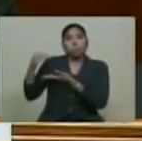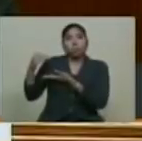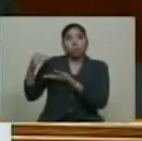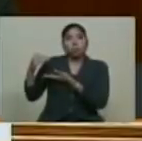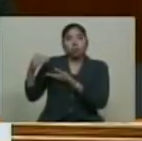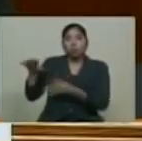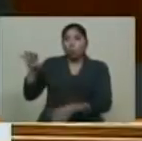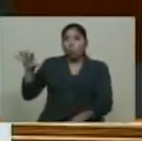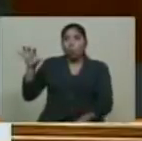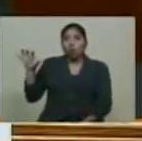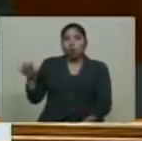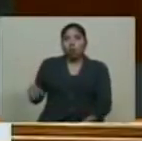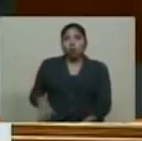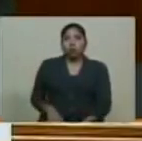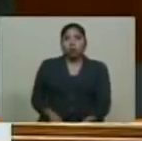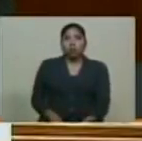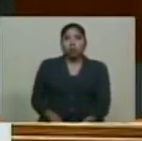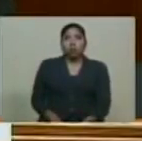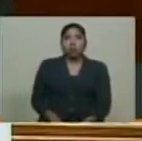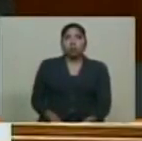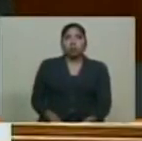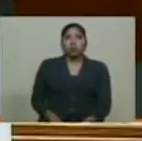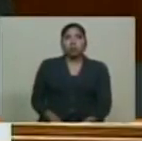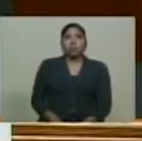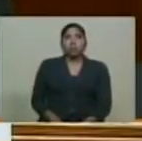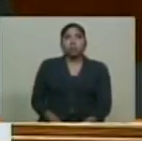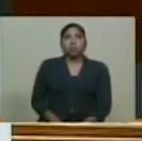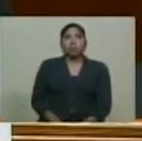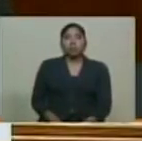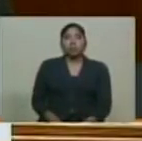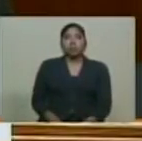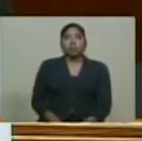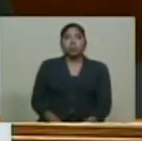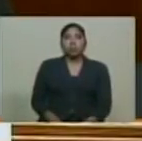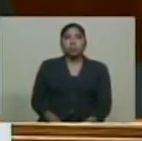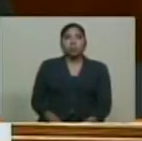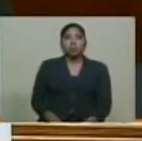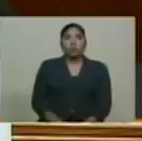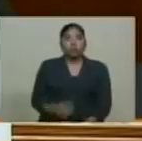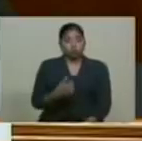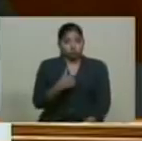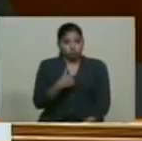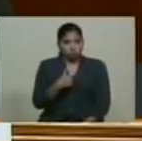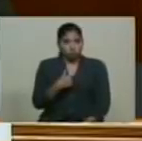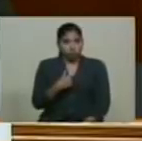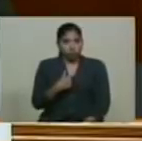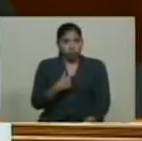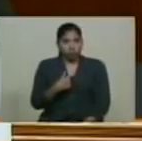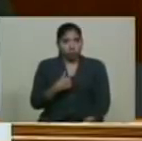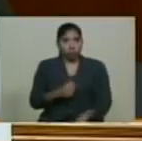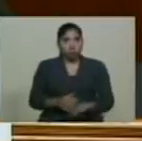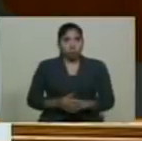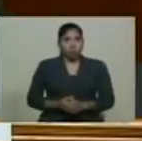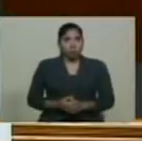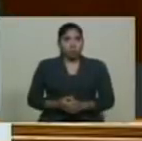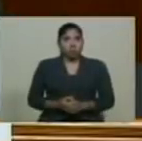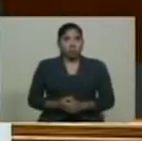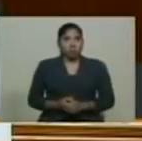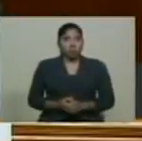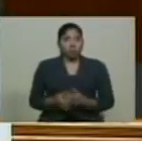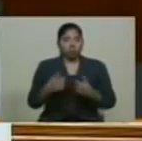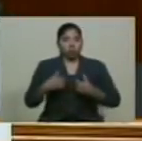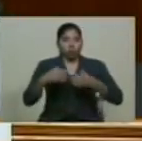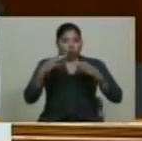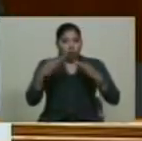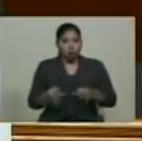por los servicios prestados a una nación extranjera. Yo con esto quisiera pues darle carácter formal a